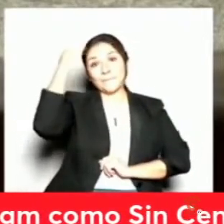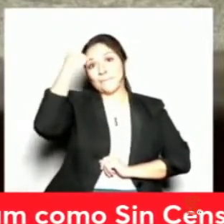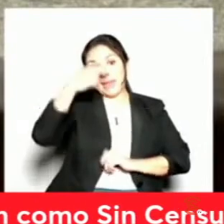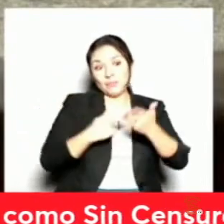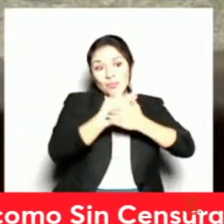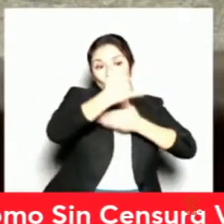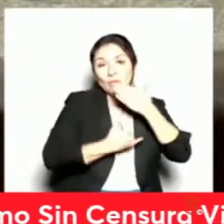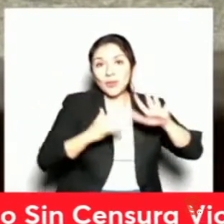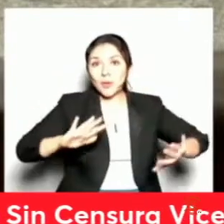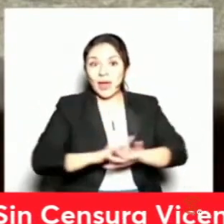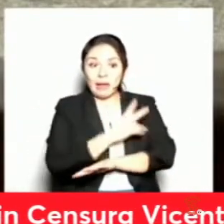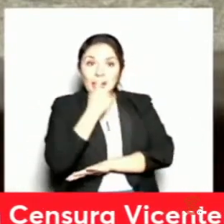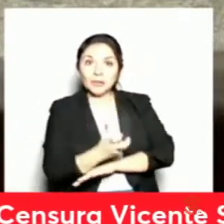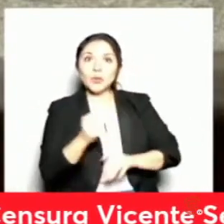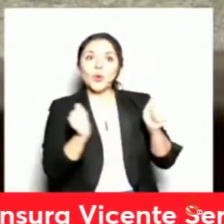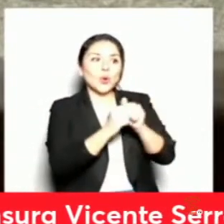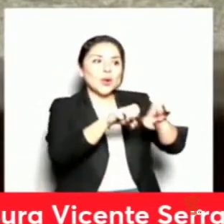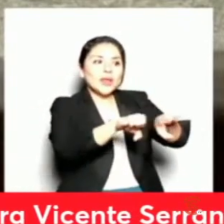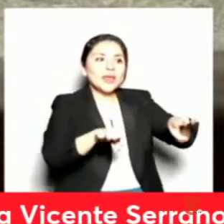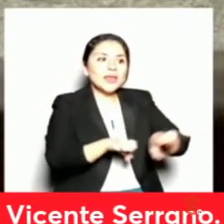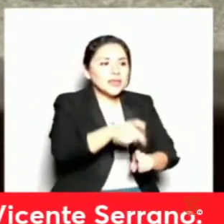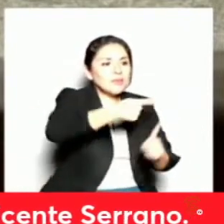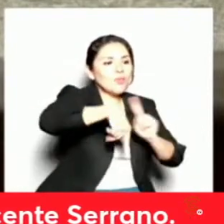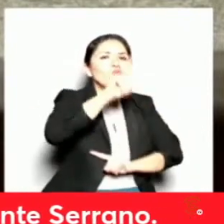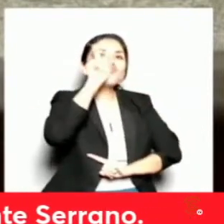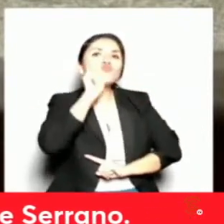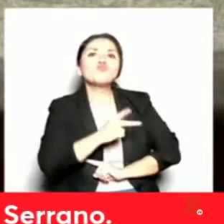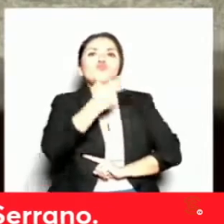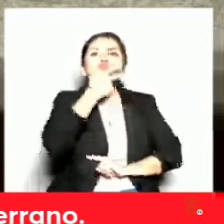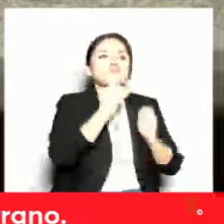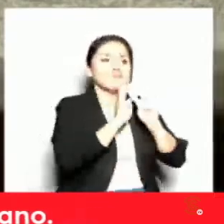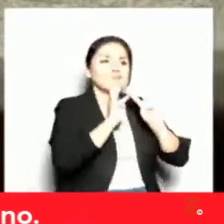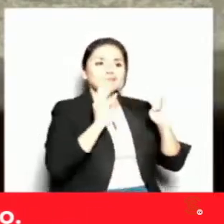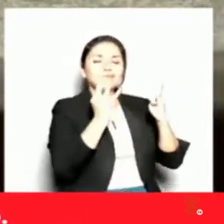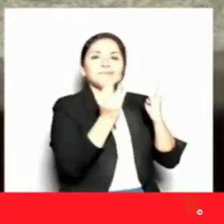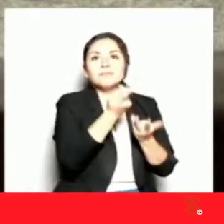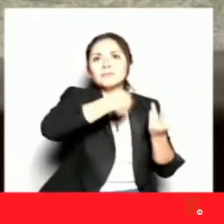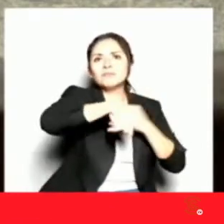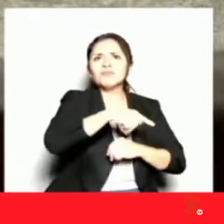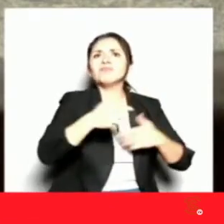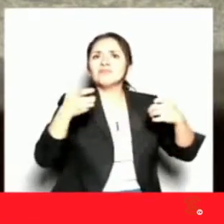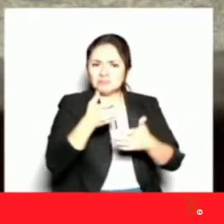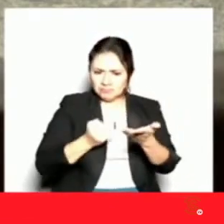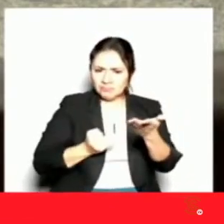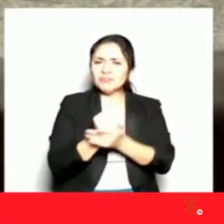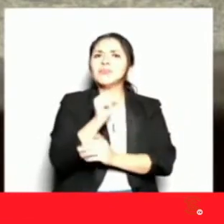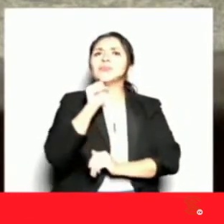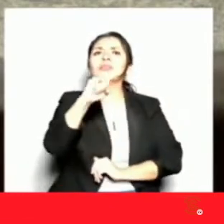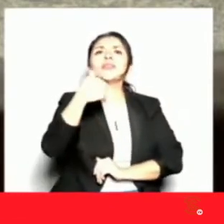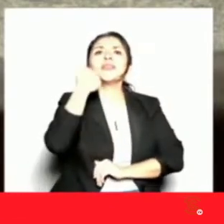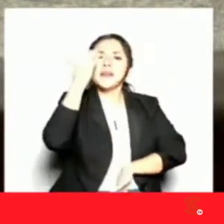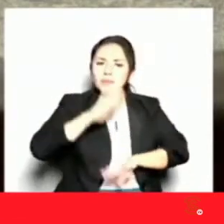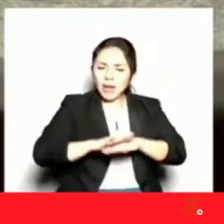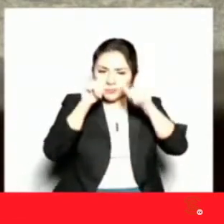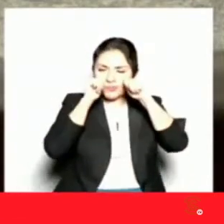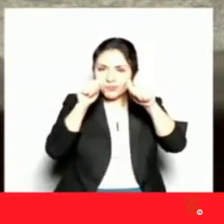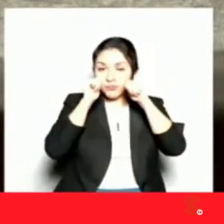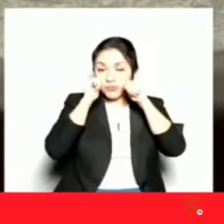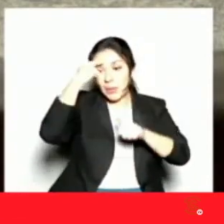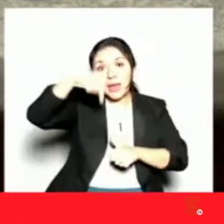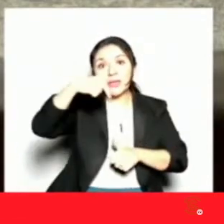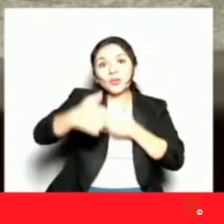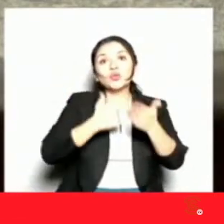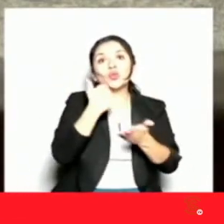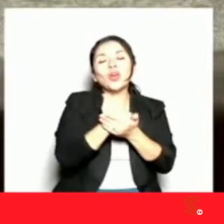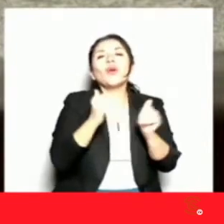transformación con un equipo de mujeres y hombres que han decidido servir a la ciudad con